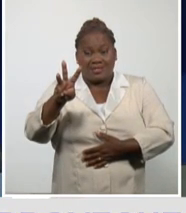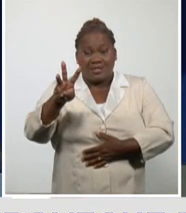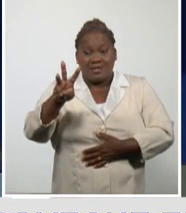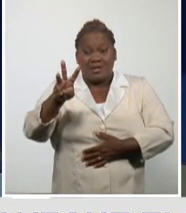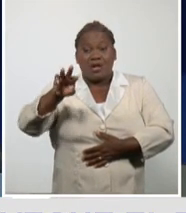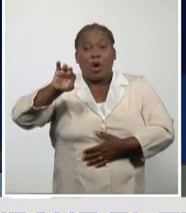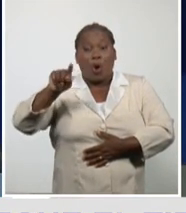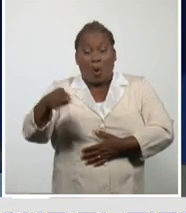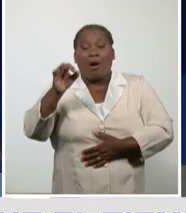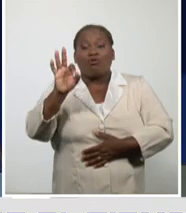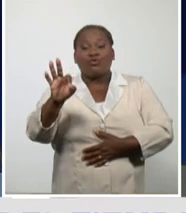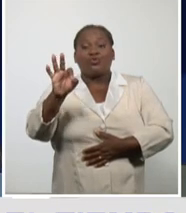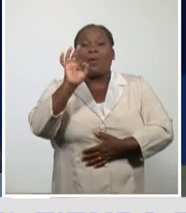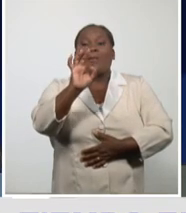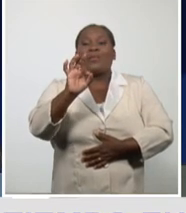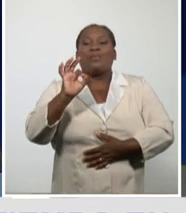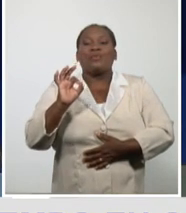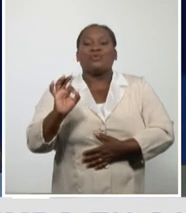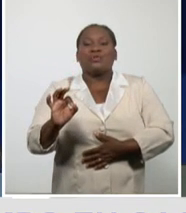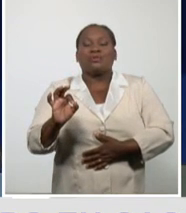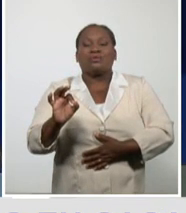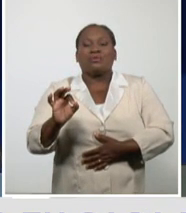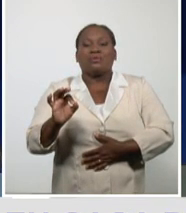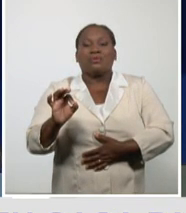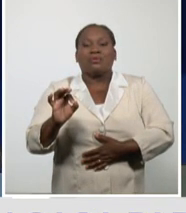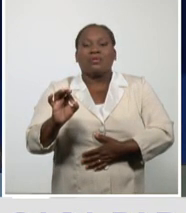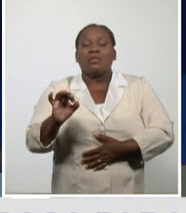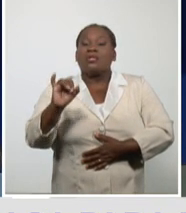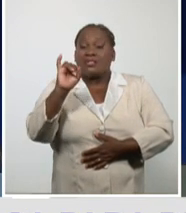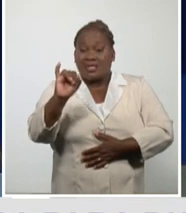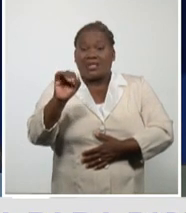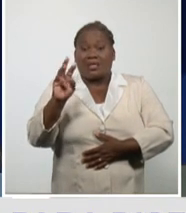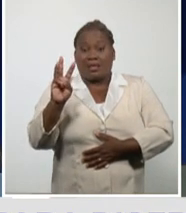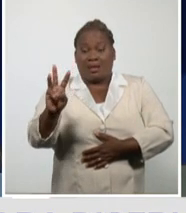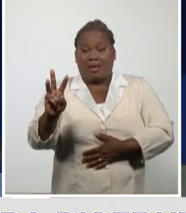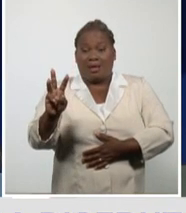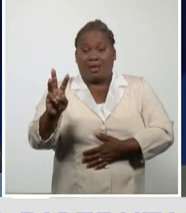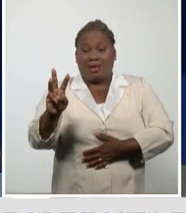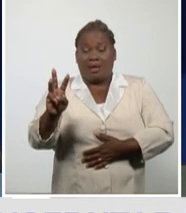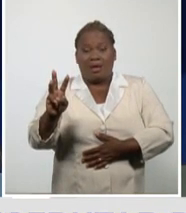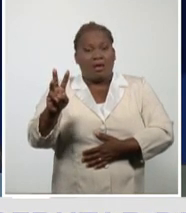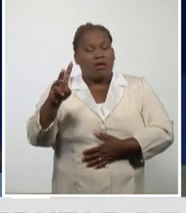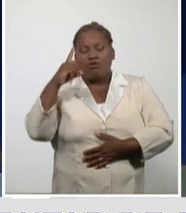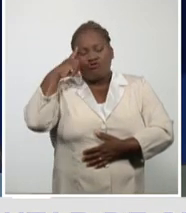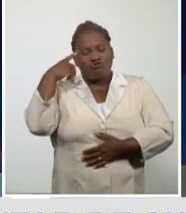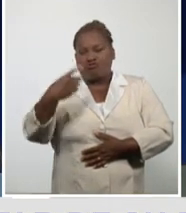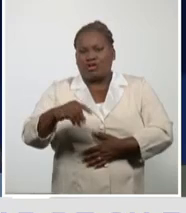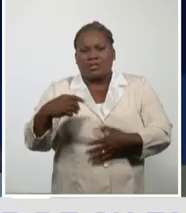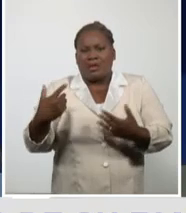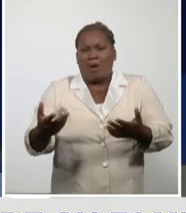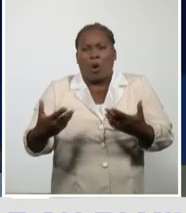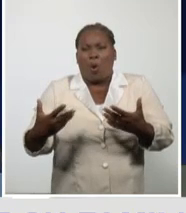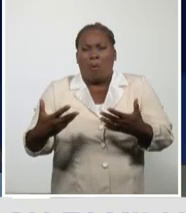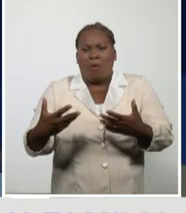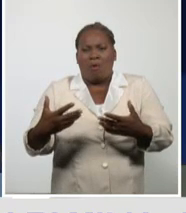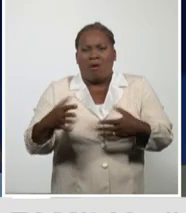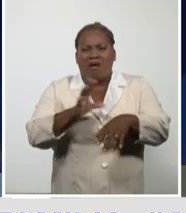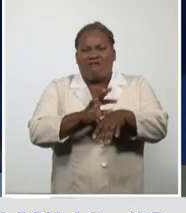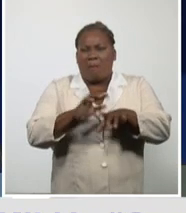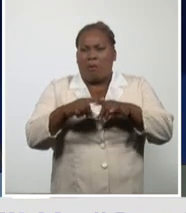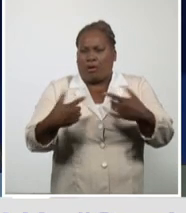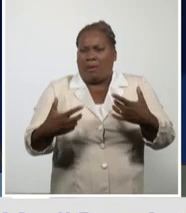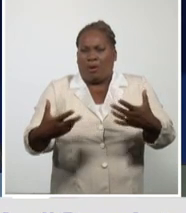3,8% de estos confirmados, o sea 63, es donde no se ha logrado identificar una fuente de infección como